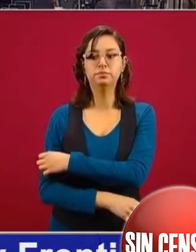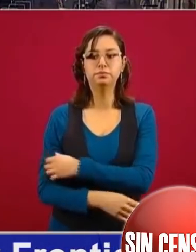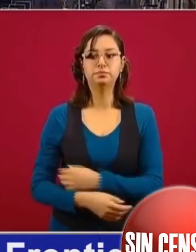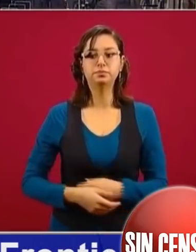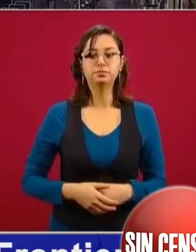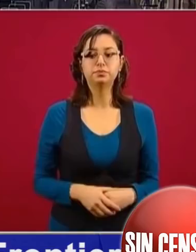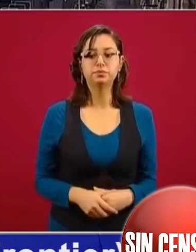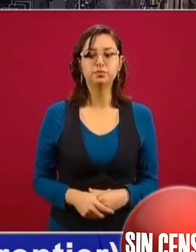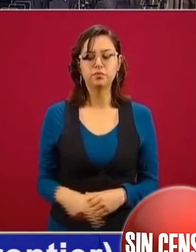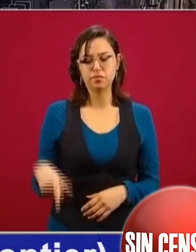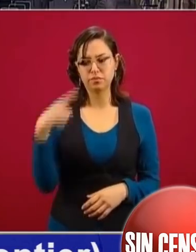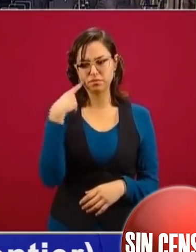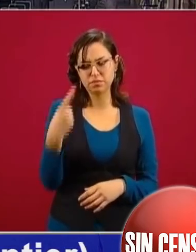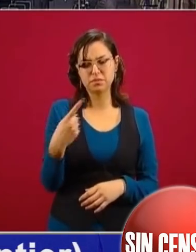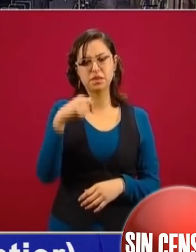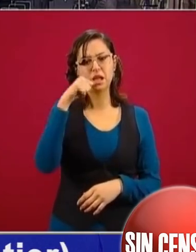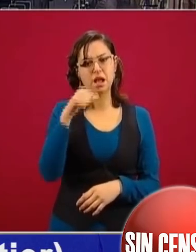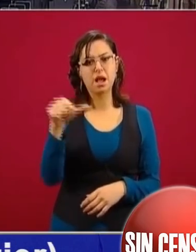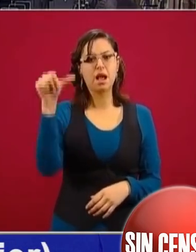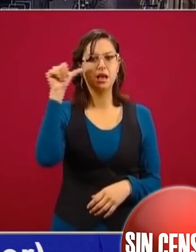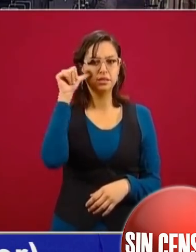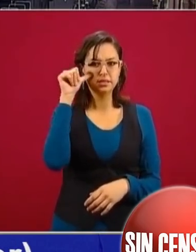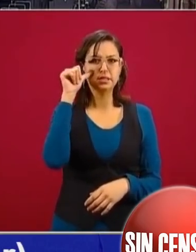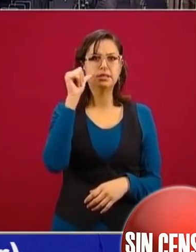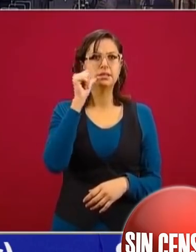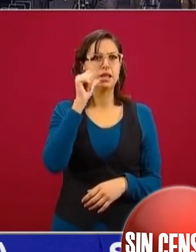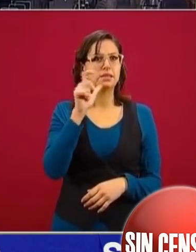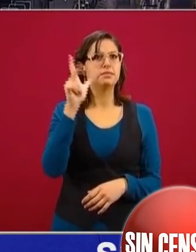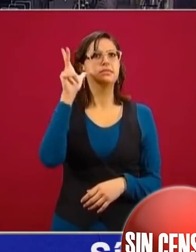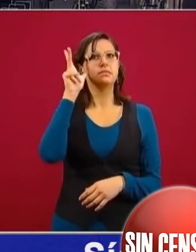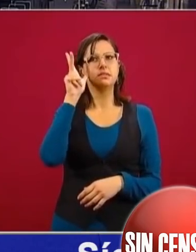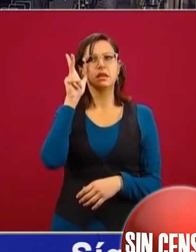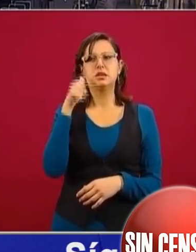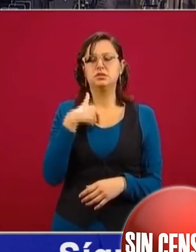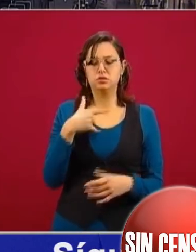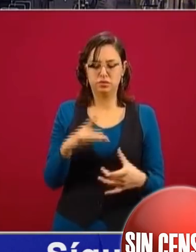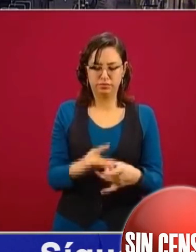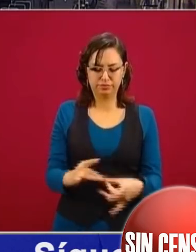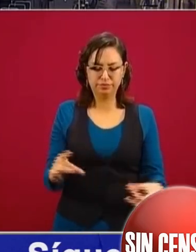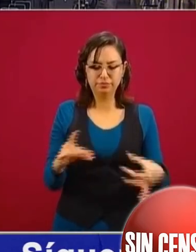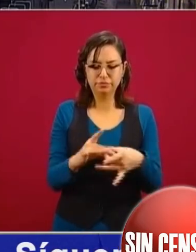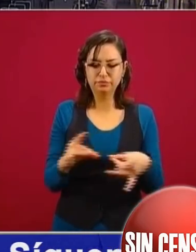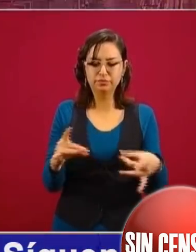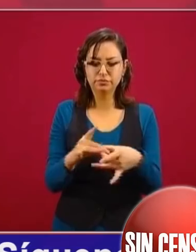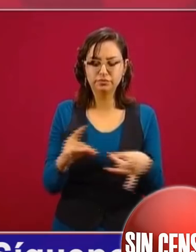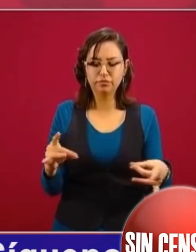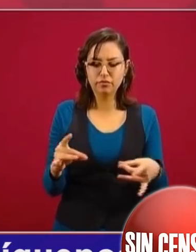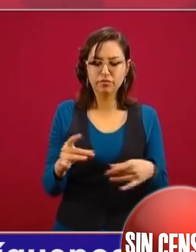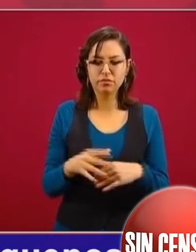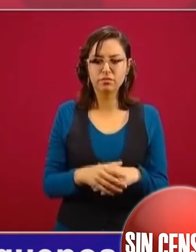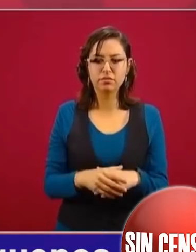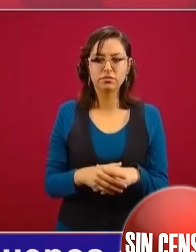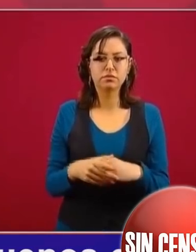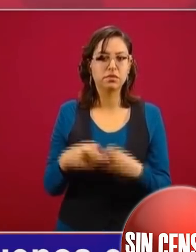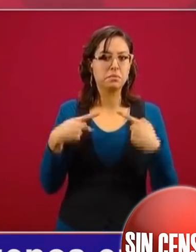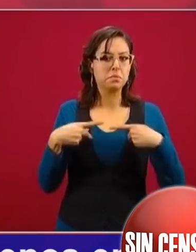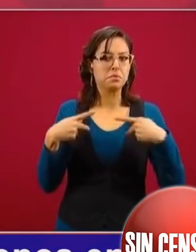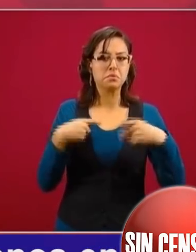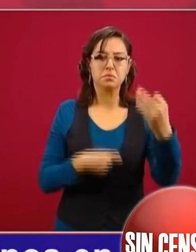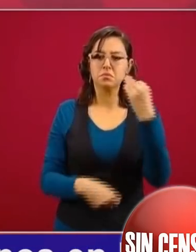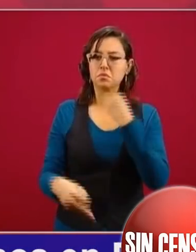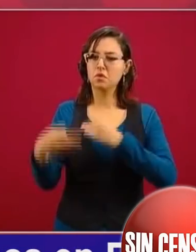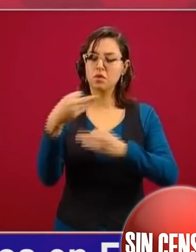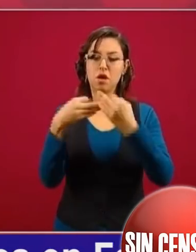ayer, antier, explicaba yo de que se va a proteger a todos